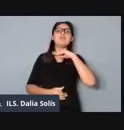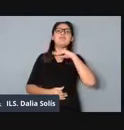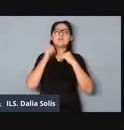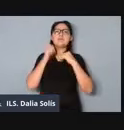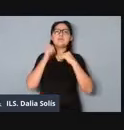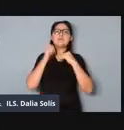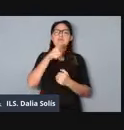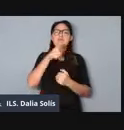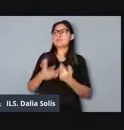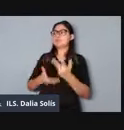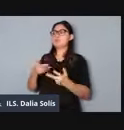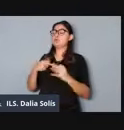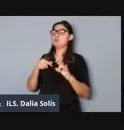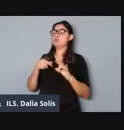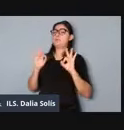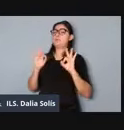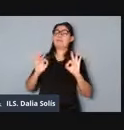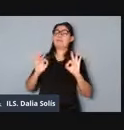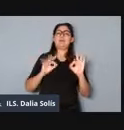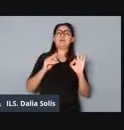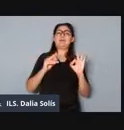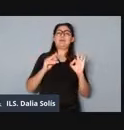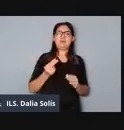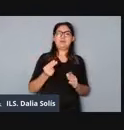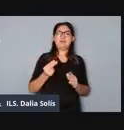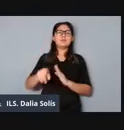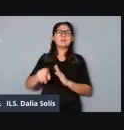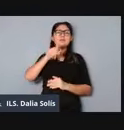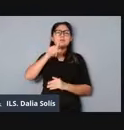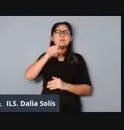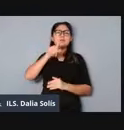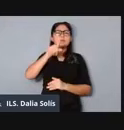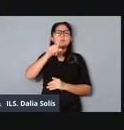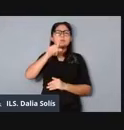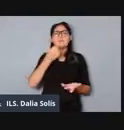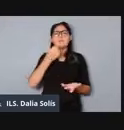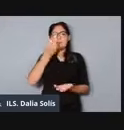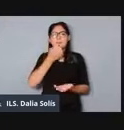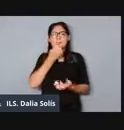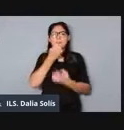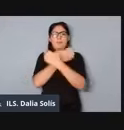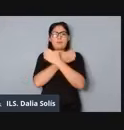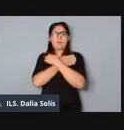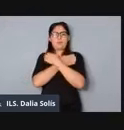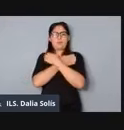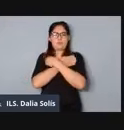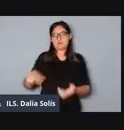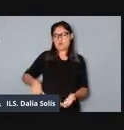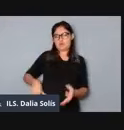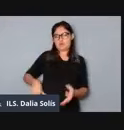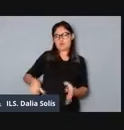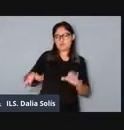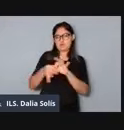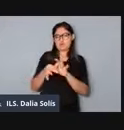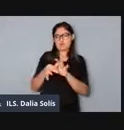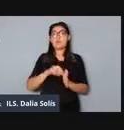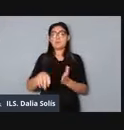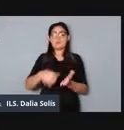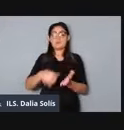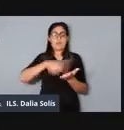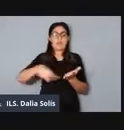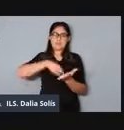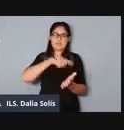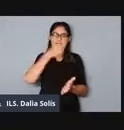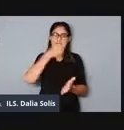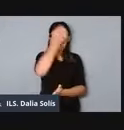tanto pública como privada, está transitando a identificar que los taches, por ejemplo, en el examen, es lo mejor que le pudo